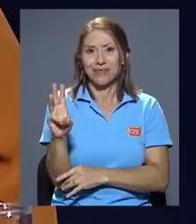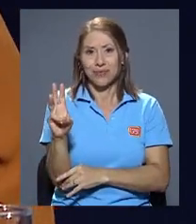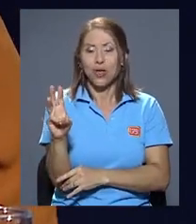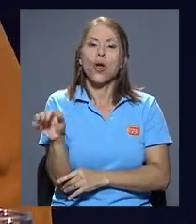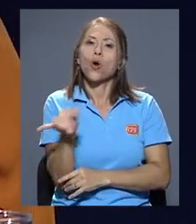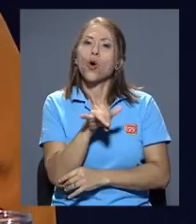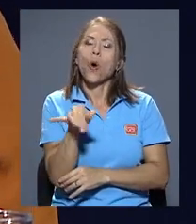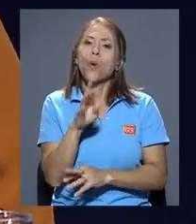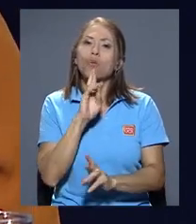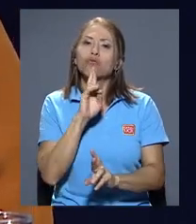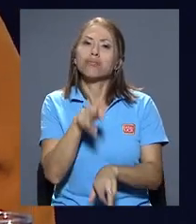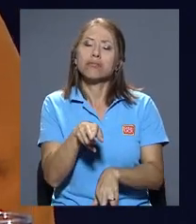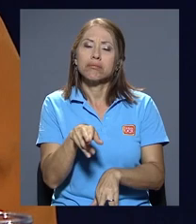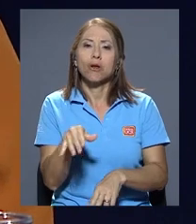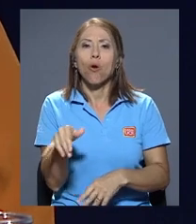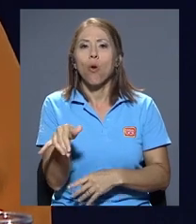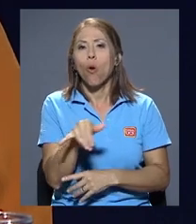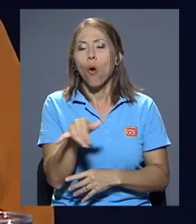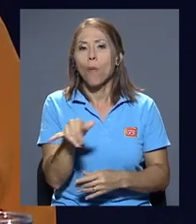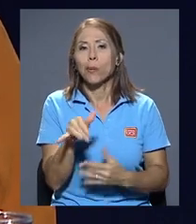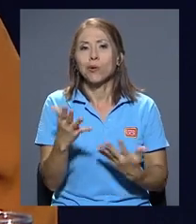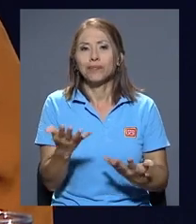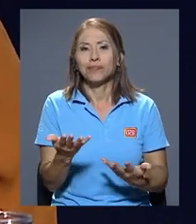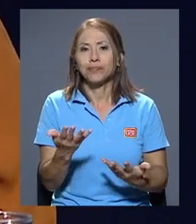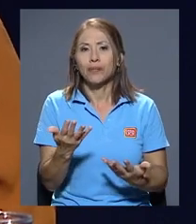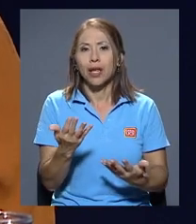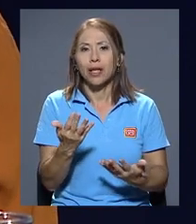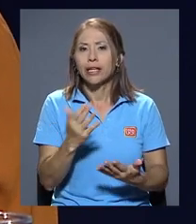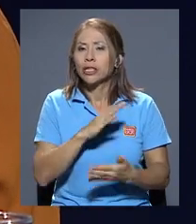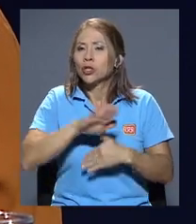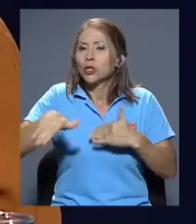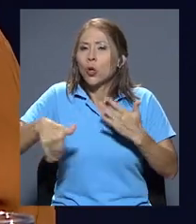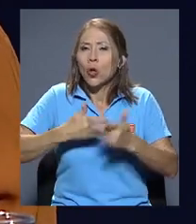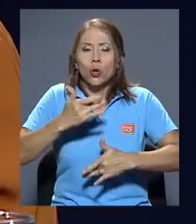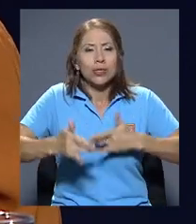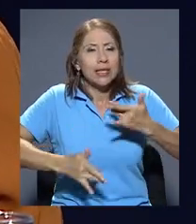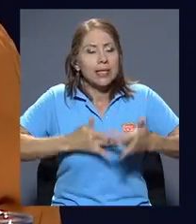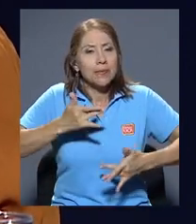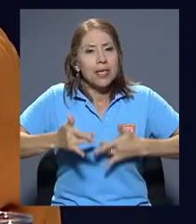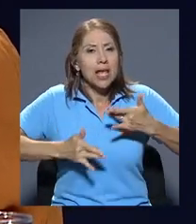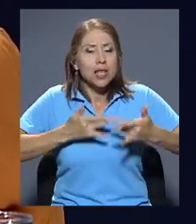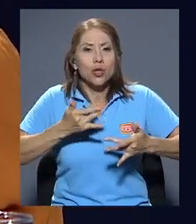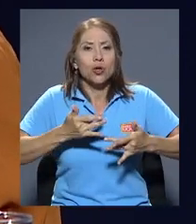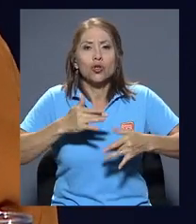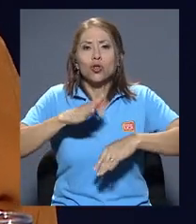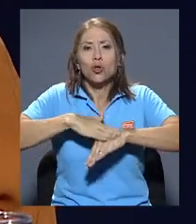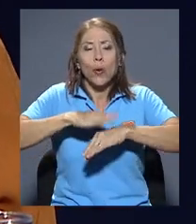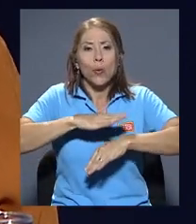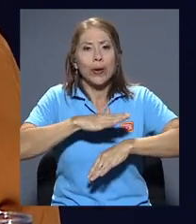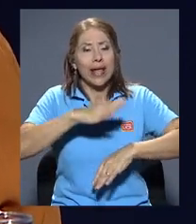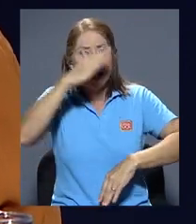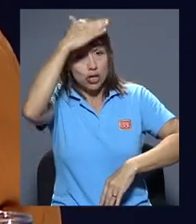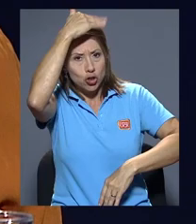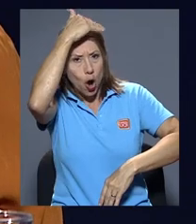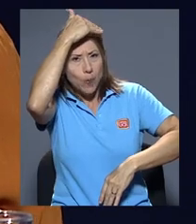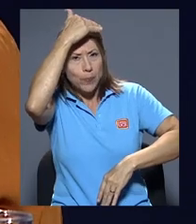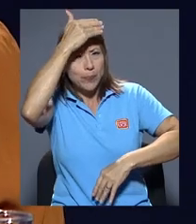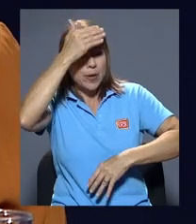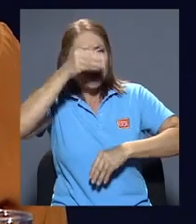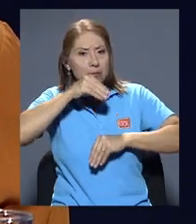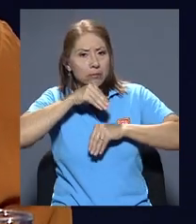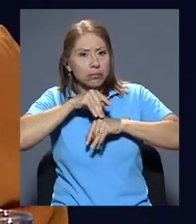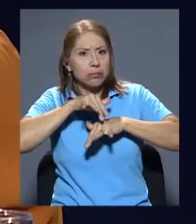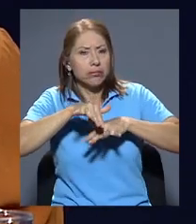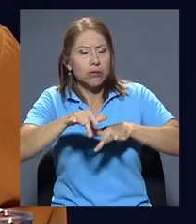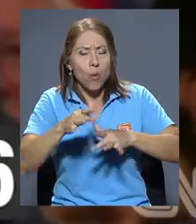esta respuesta y esta y todos los sentimientos que generaban los discursos de odio de Trump, y